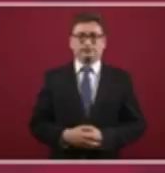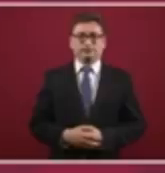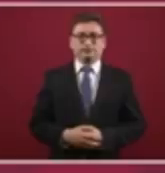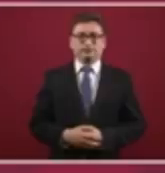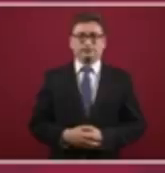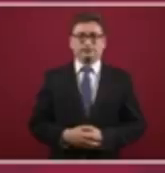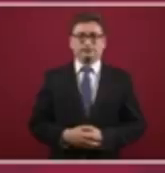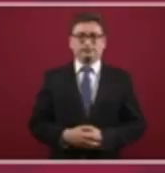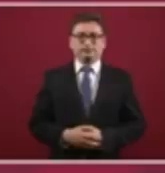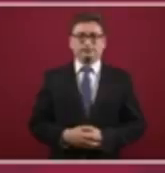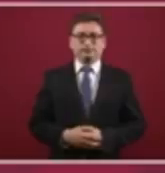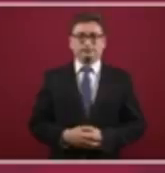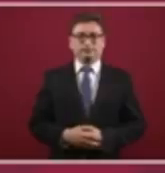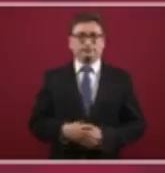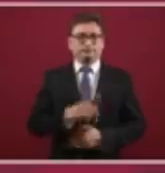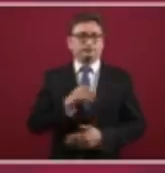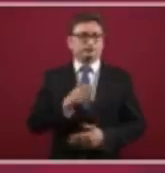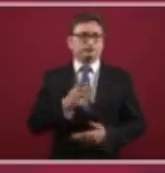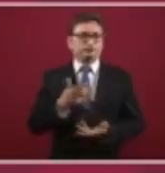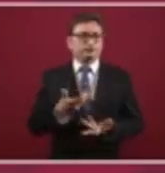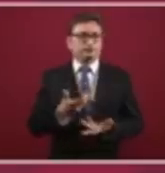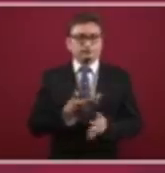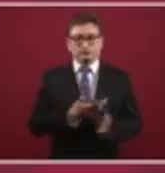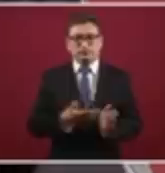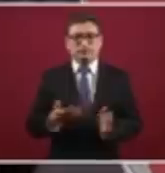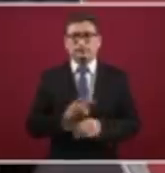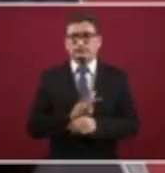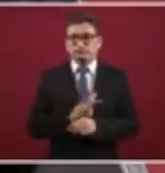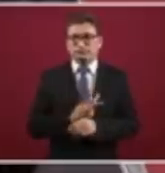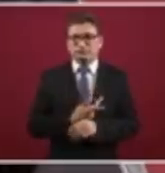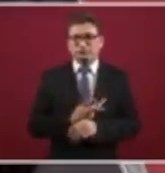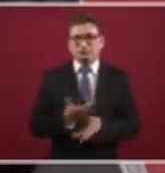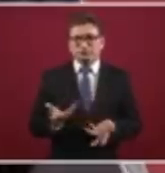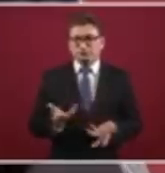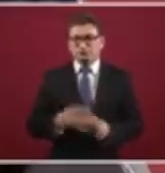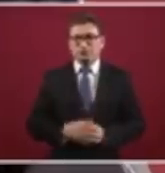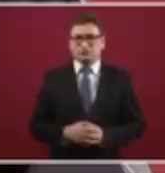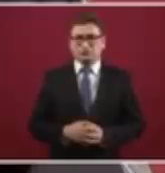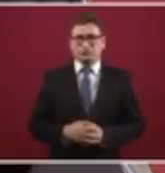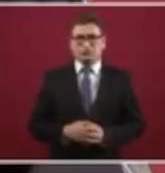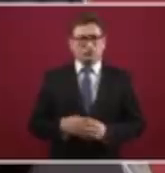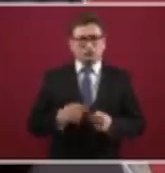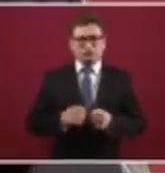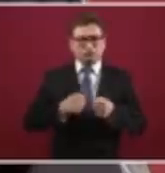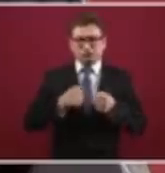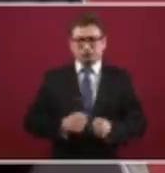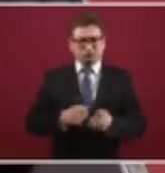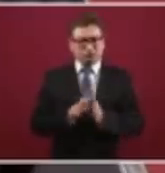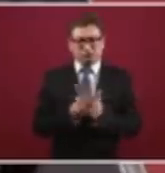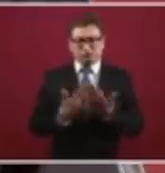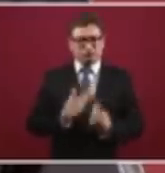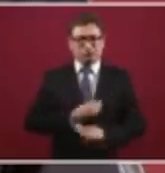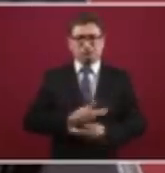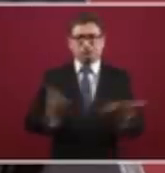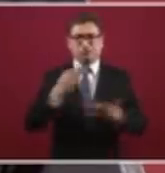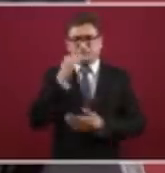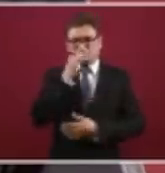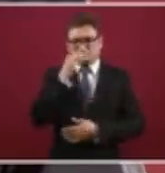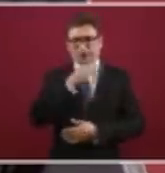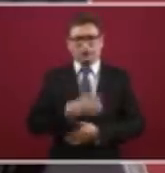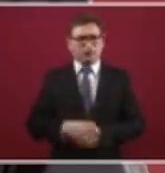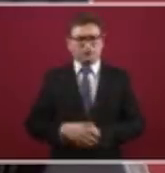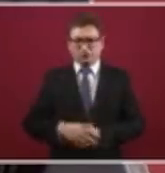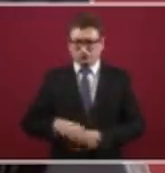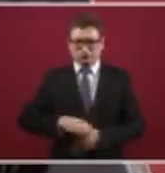y sí logró establecer la entrega de libros de textos gratuitos